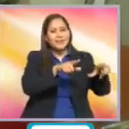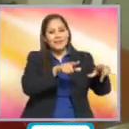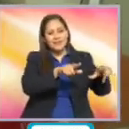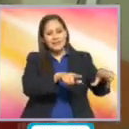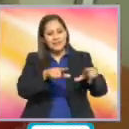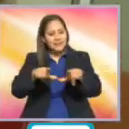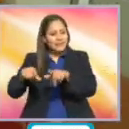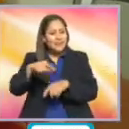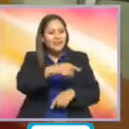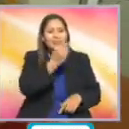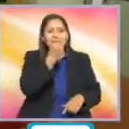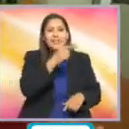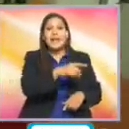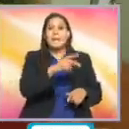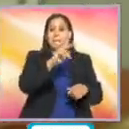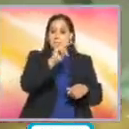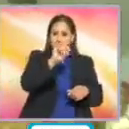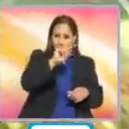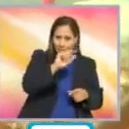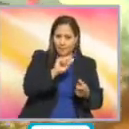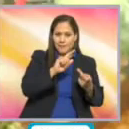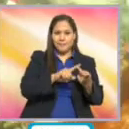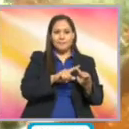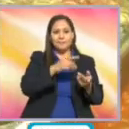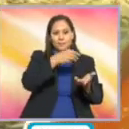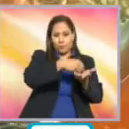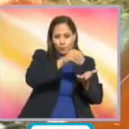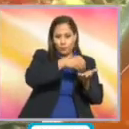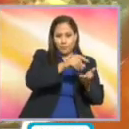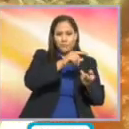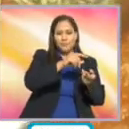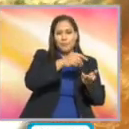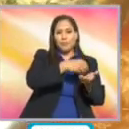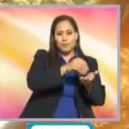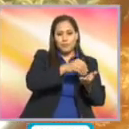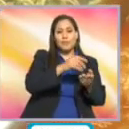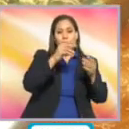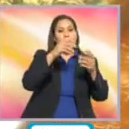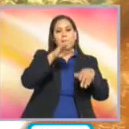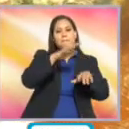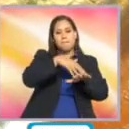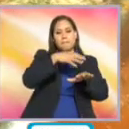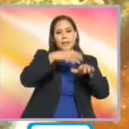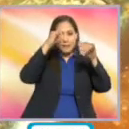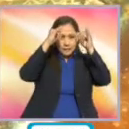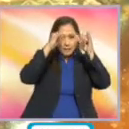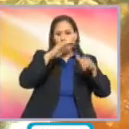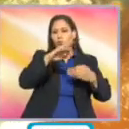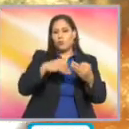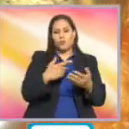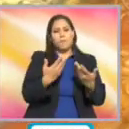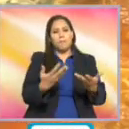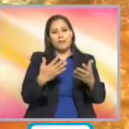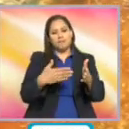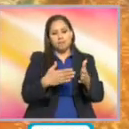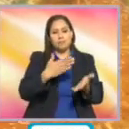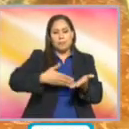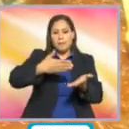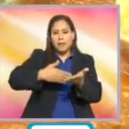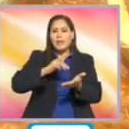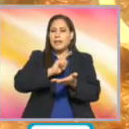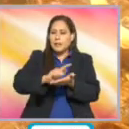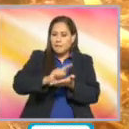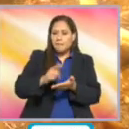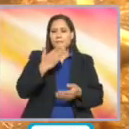¿de qué son las tostadas? Esos son de pata. De pata de res, de Pata de res, eso es todo es casero, lo picamos, o sea, lo